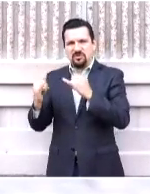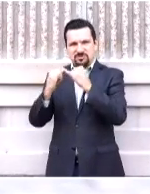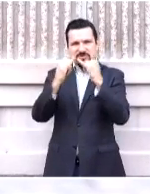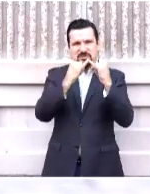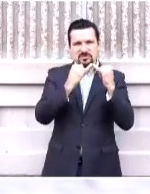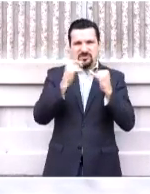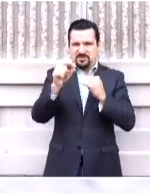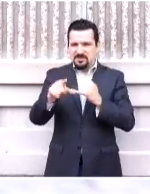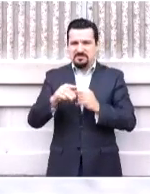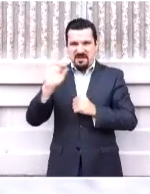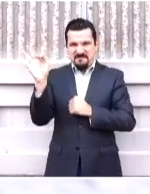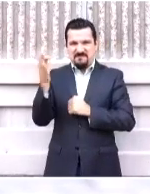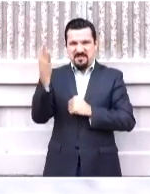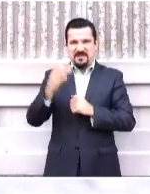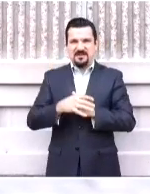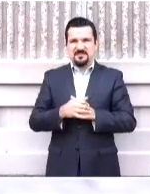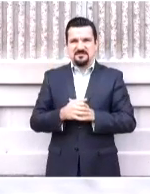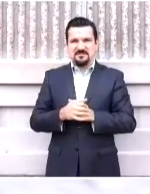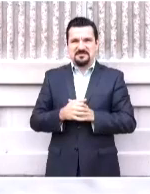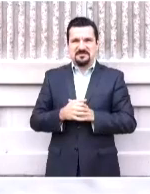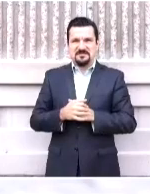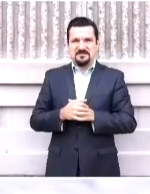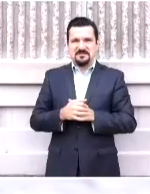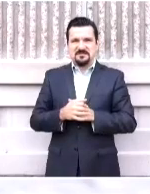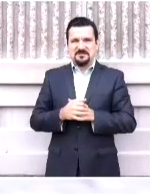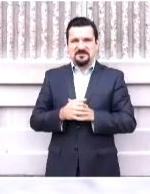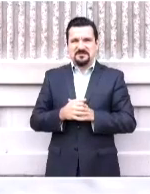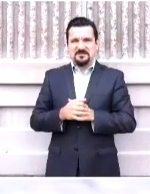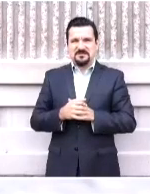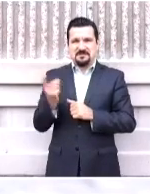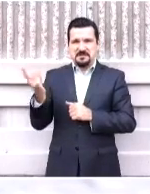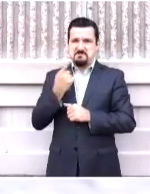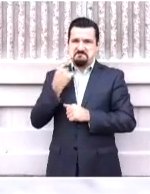instancias federales, se establecen